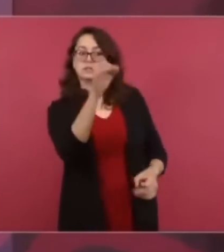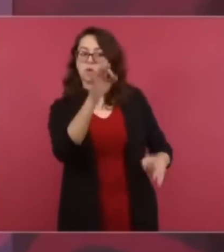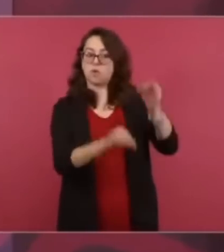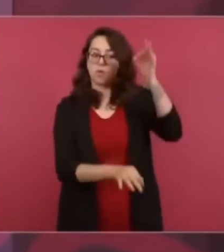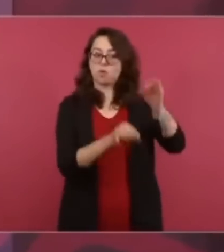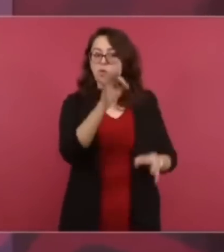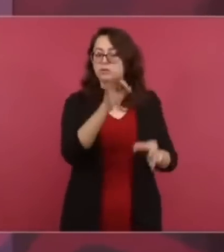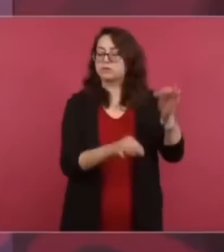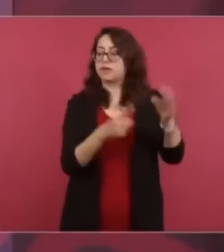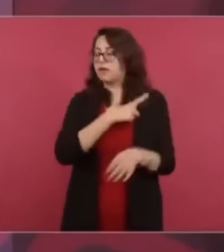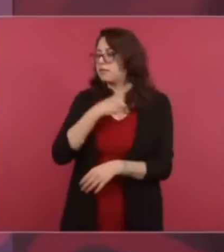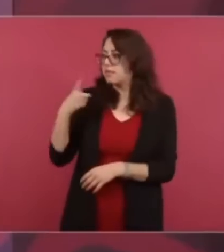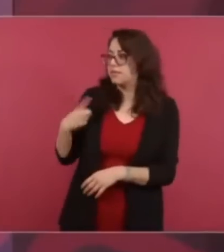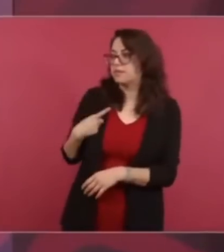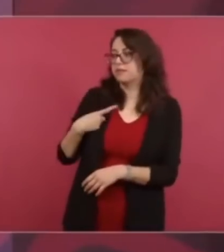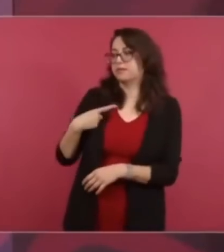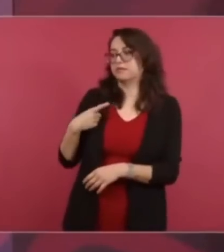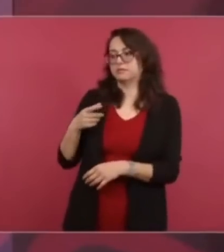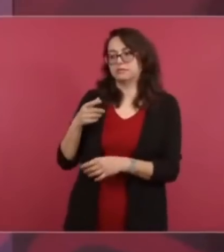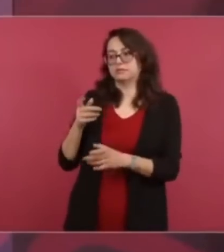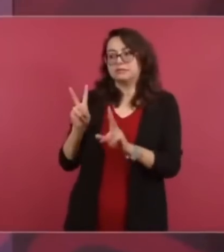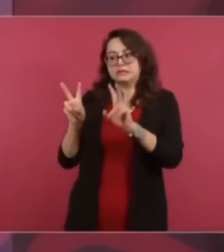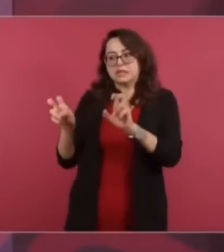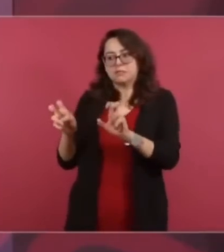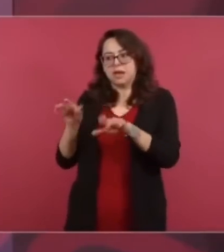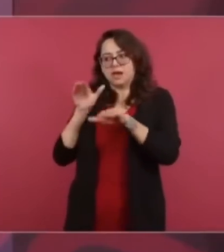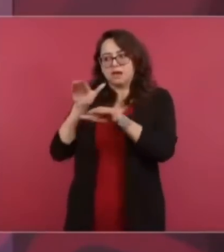Y tienen que regresar el expediente.